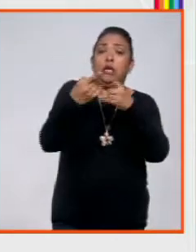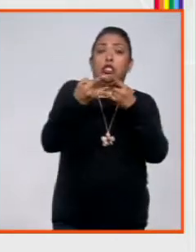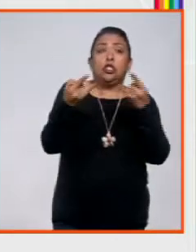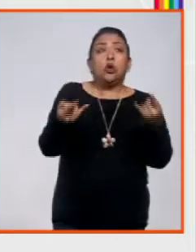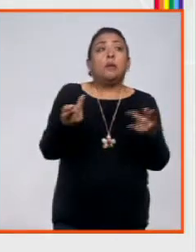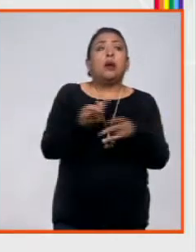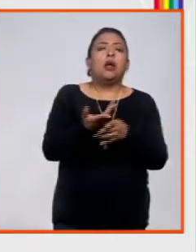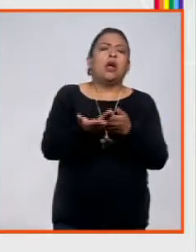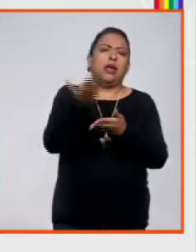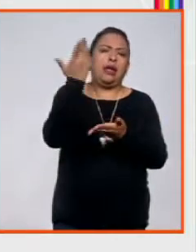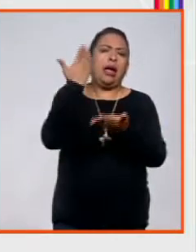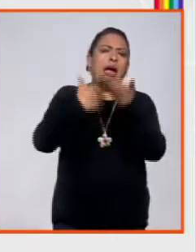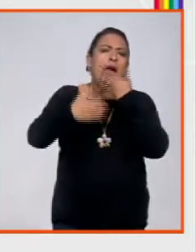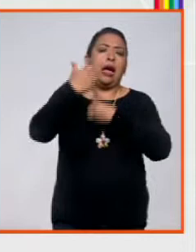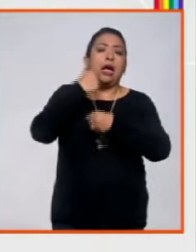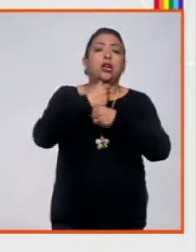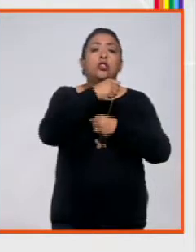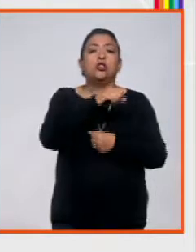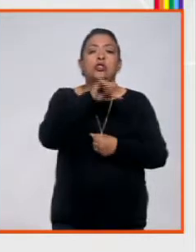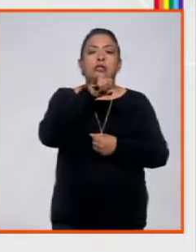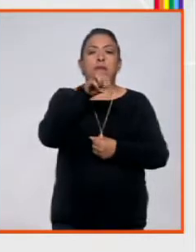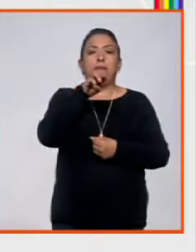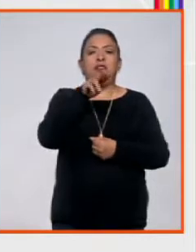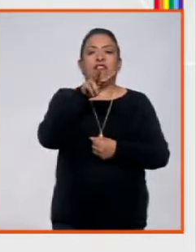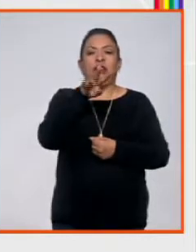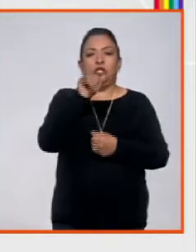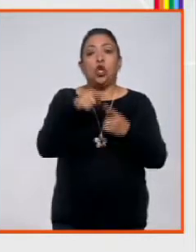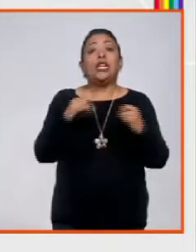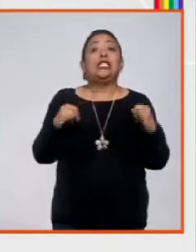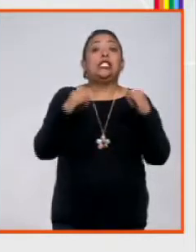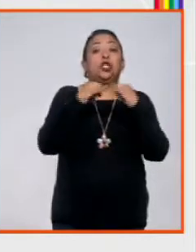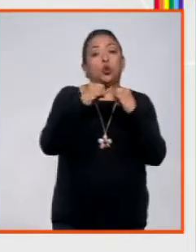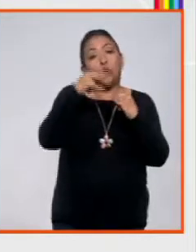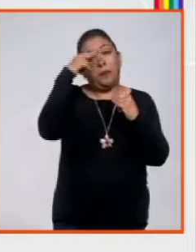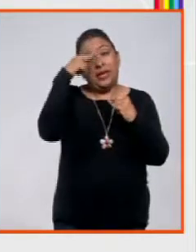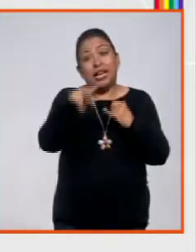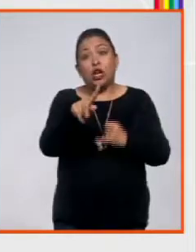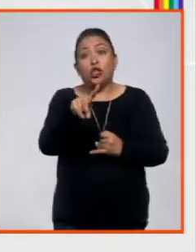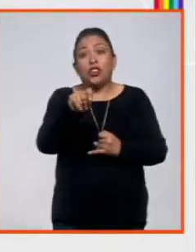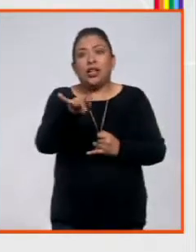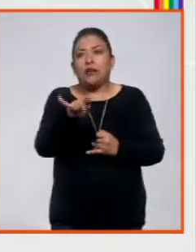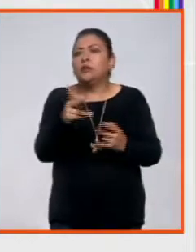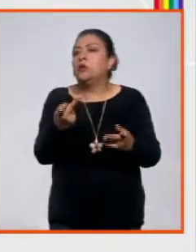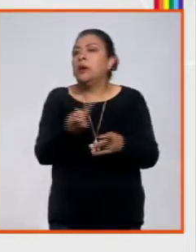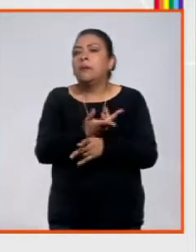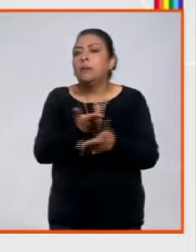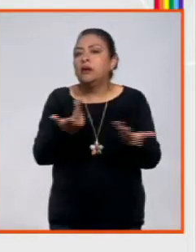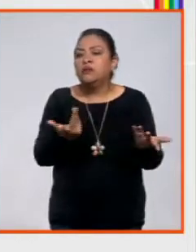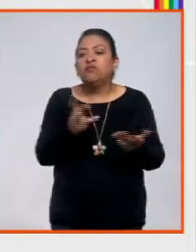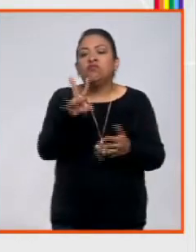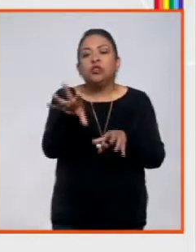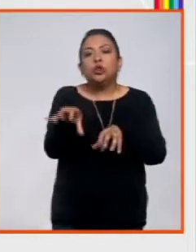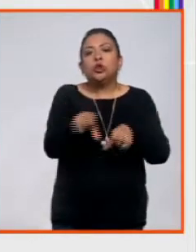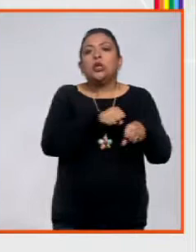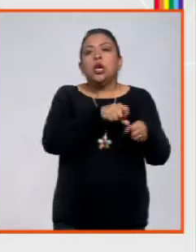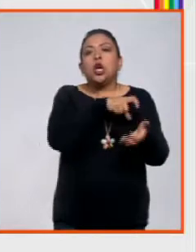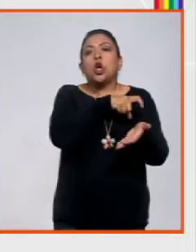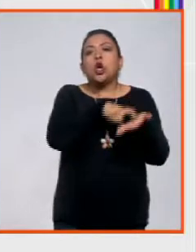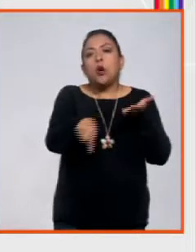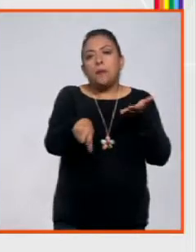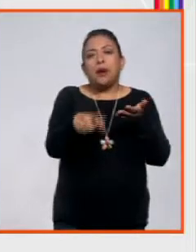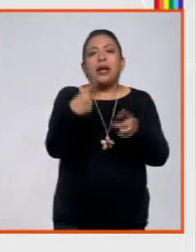ya hace varias décadas con imevisión en el centro mexicano de la televisión y que fue absorbido por comprado